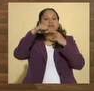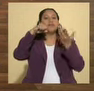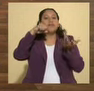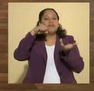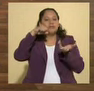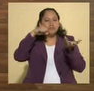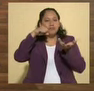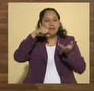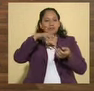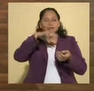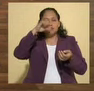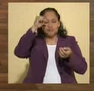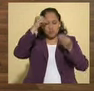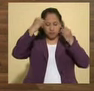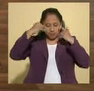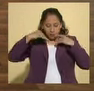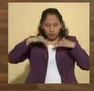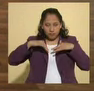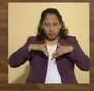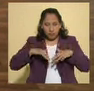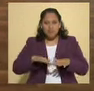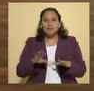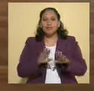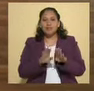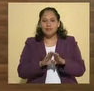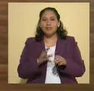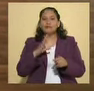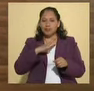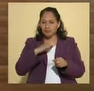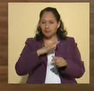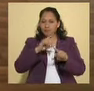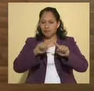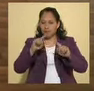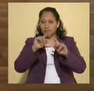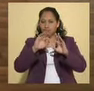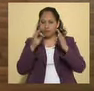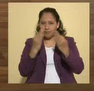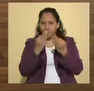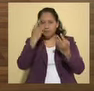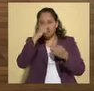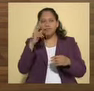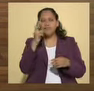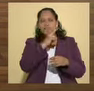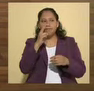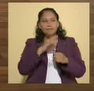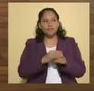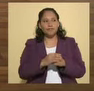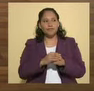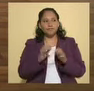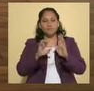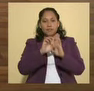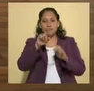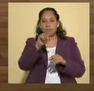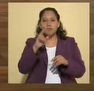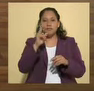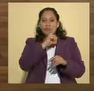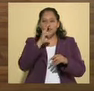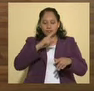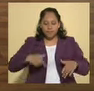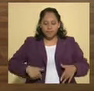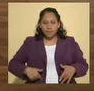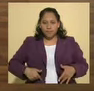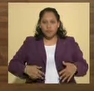en realidad lo que me encantaría hoy, hay muchas técnicas de respiración, es llevar el aire un poquito por debajo de las